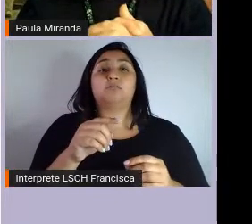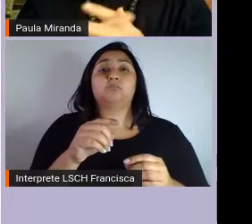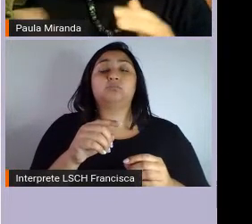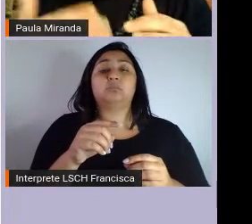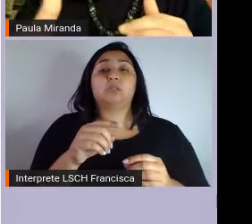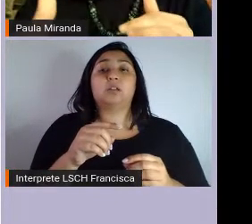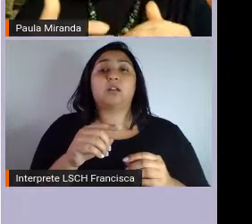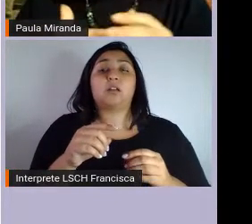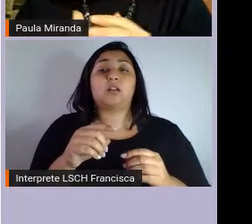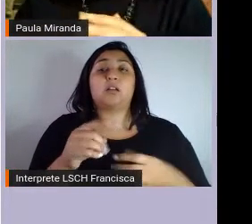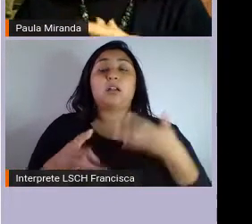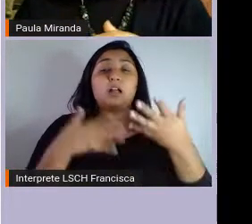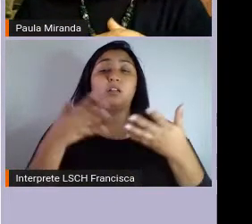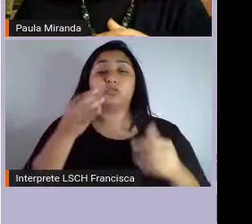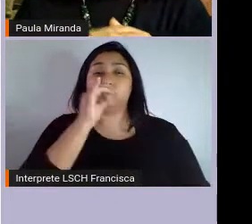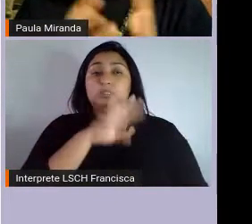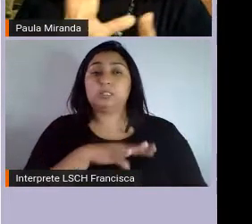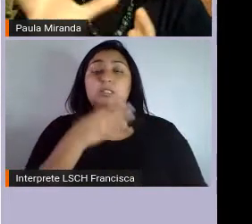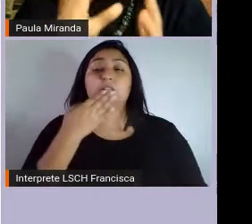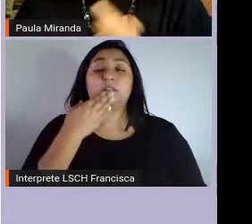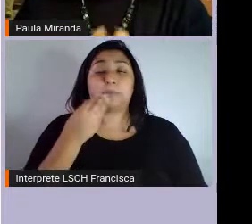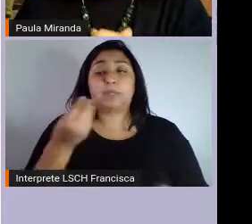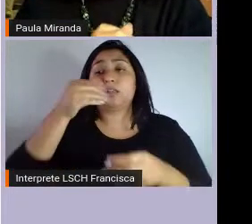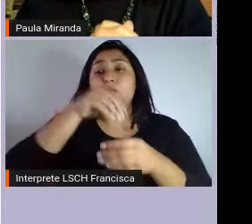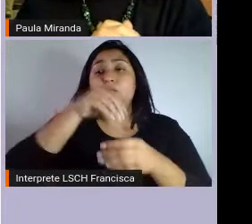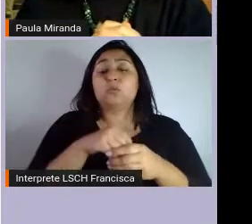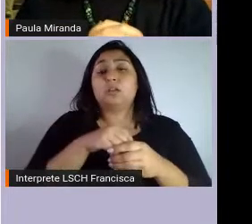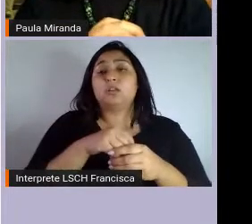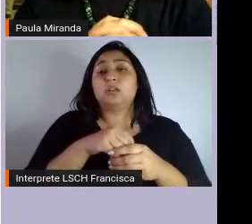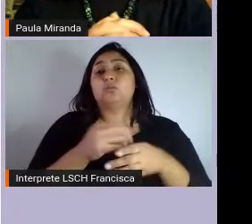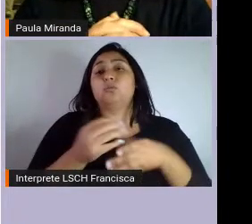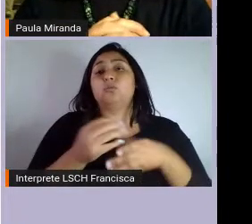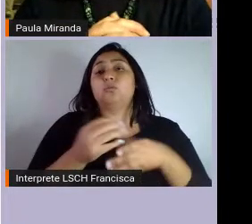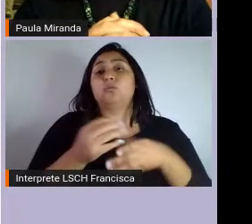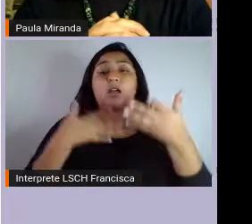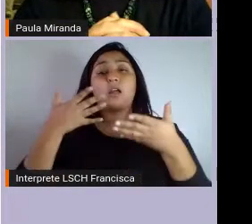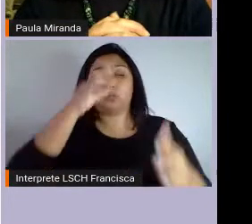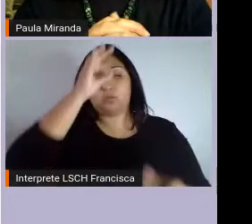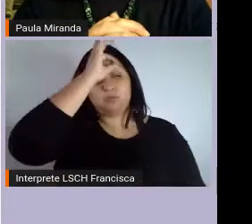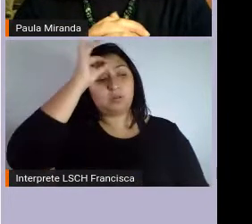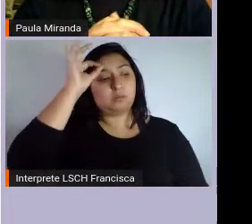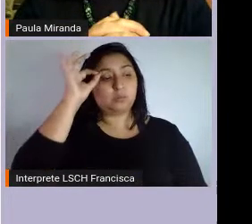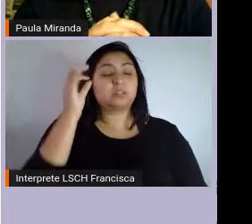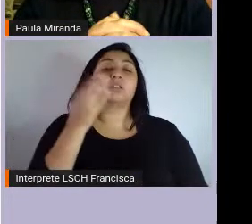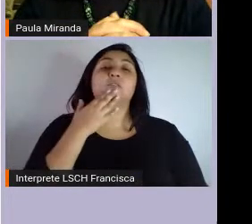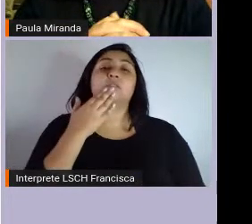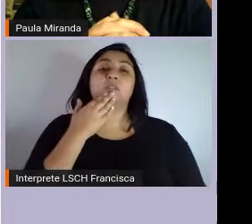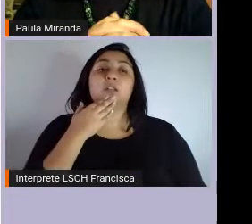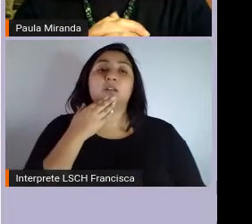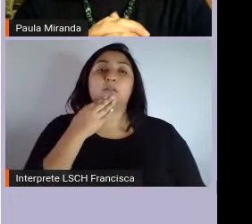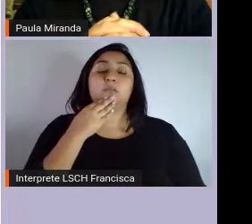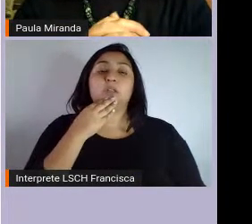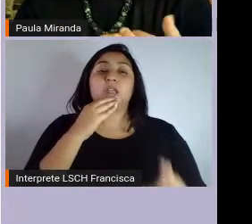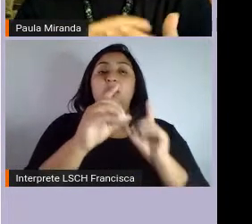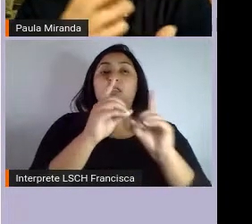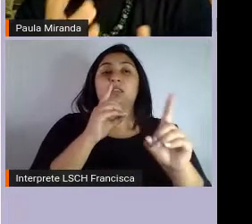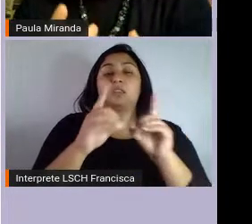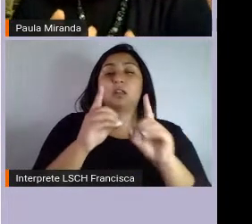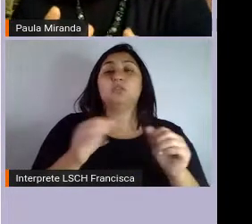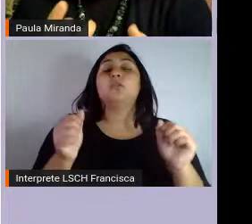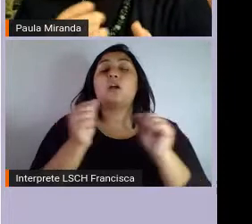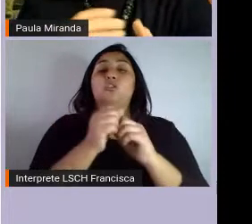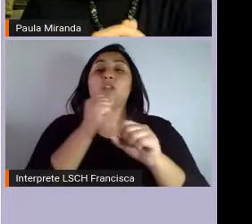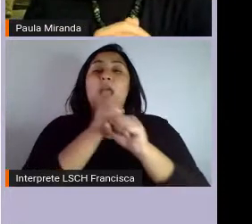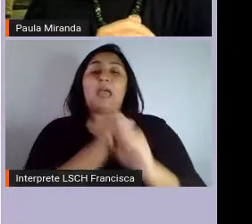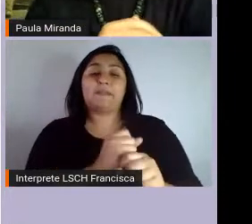lo hace muy bien, incluido el canto mapuche, que era algo que no estaba estudiado, sino que también dialoga con la antipoesía de su hermano, con